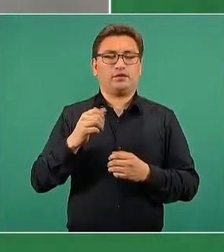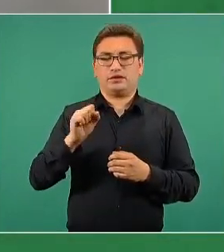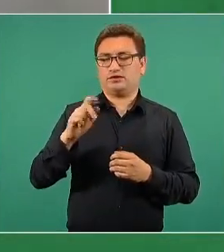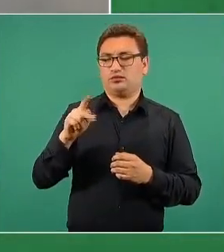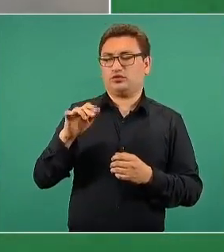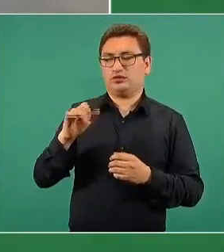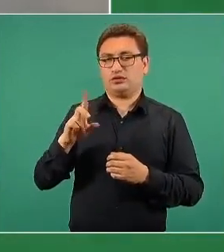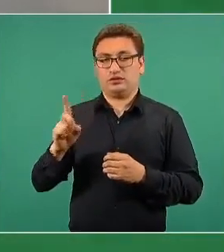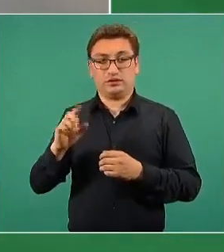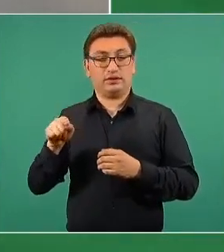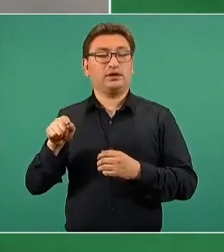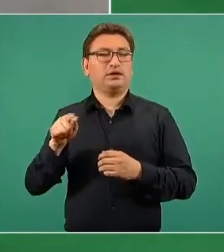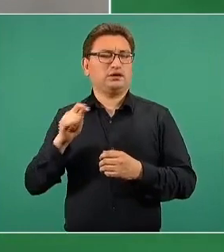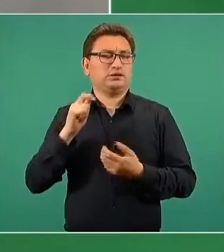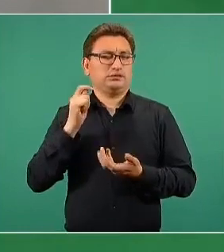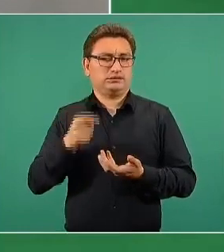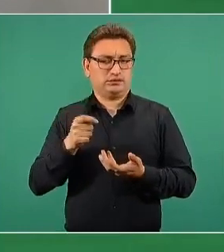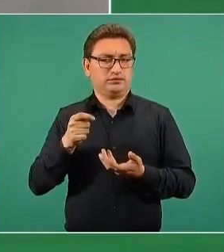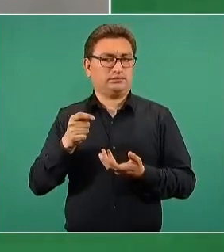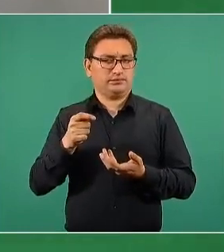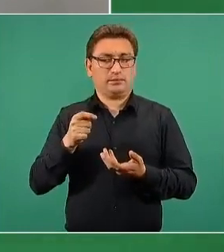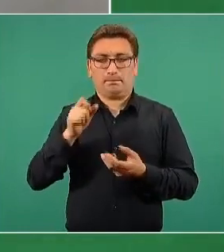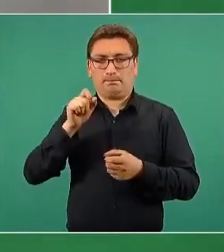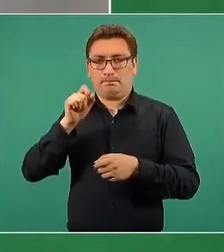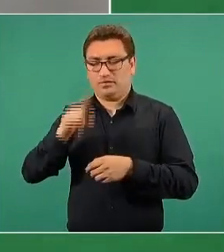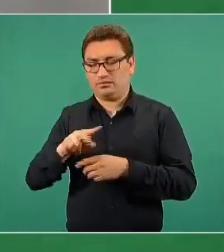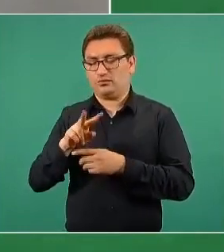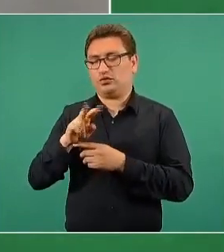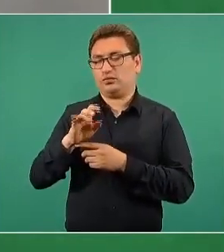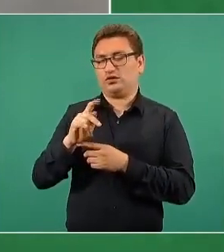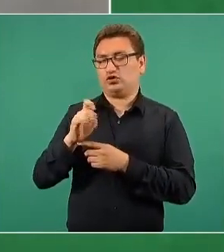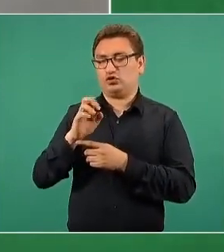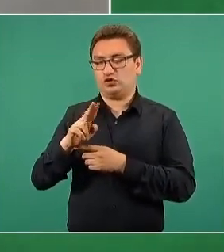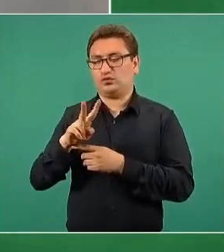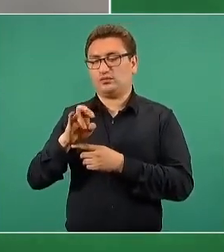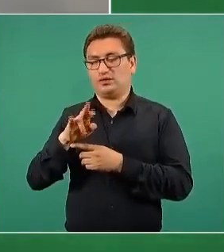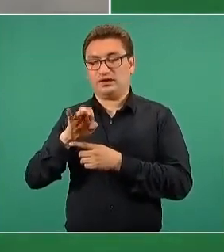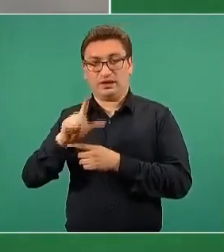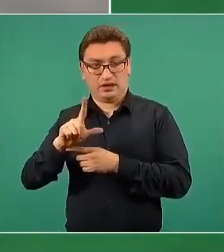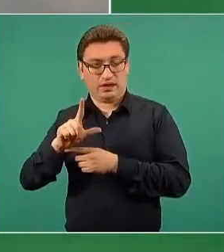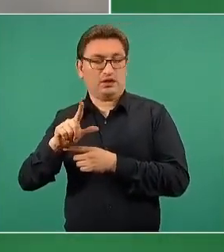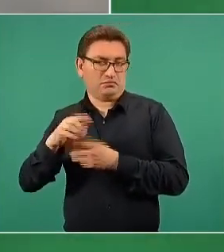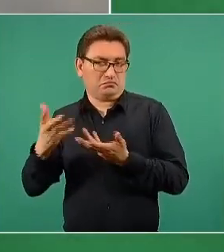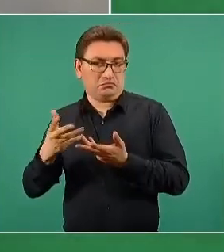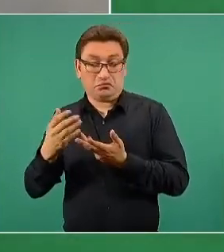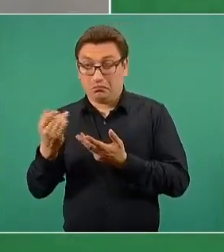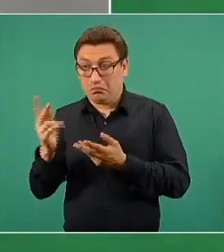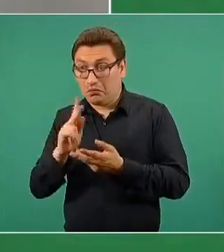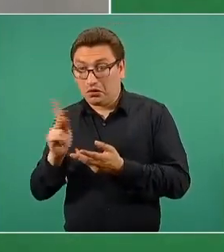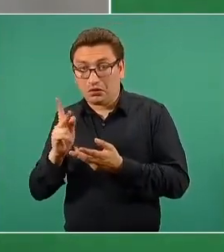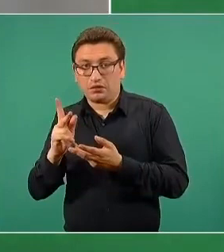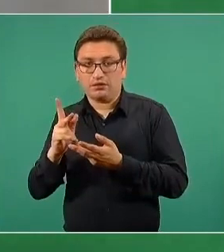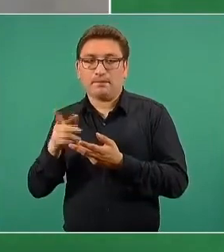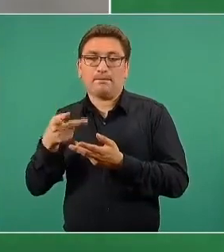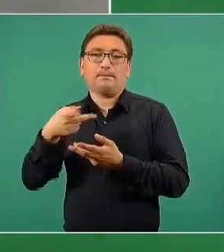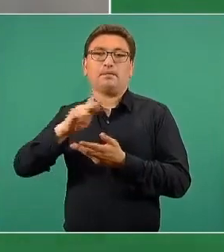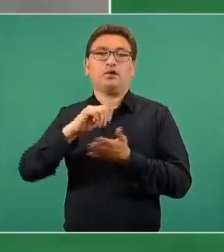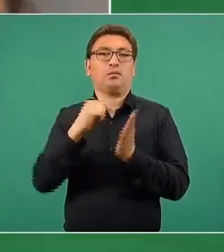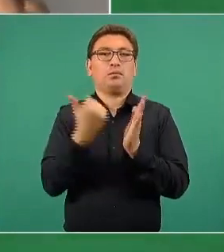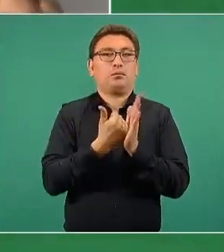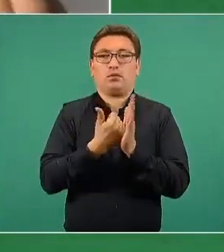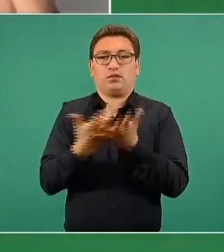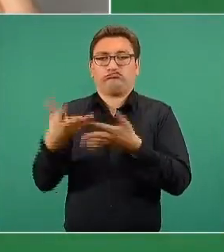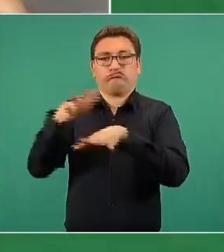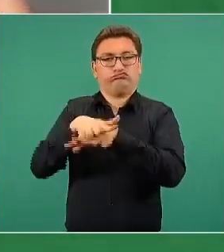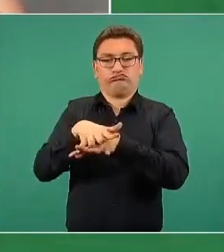Sputnik V, que son de vector viral no replicante. que no se recomienda, a pesar de